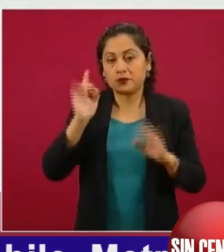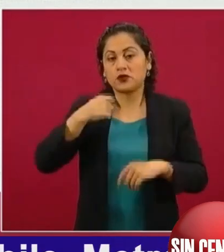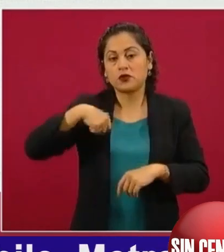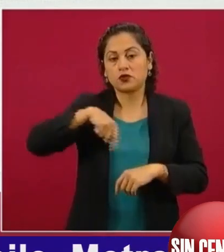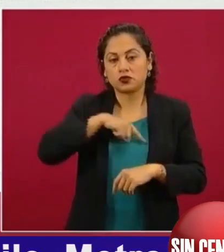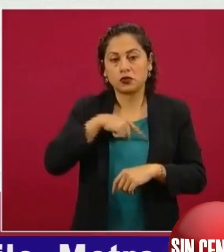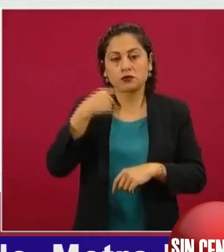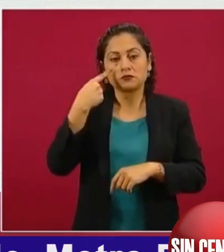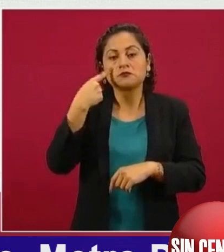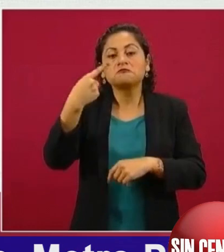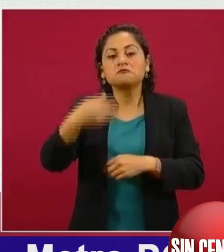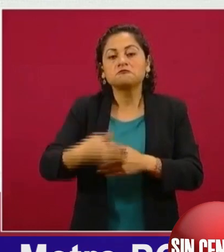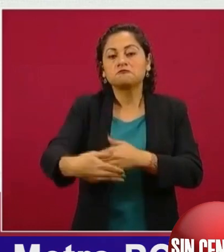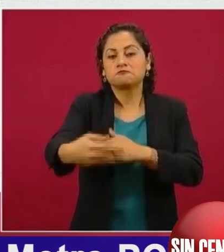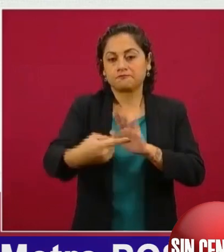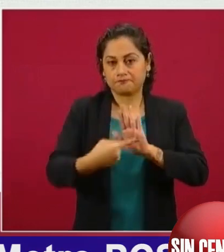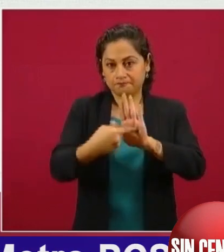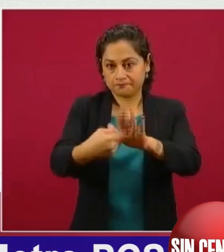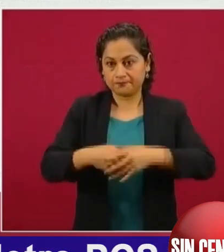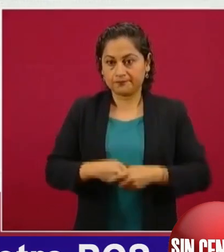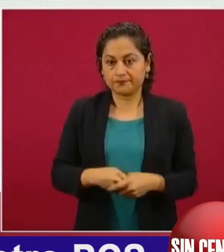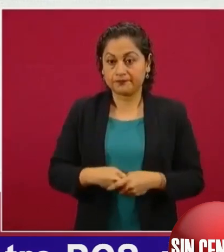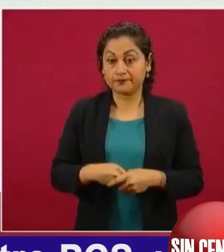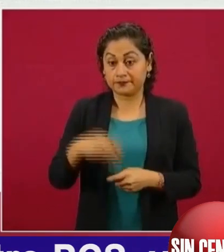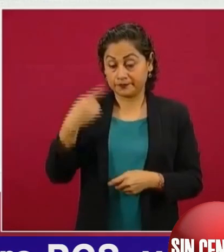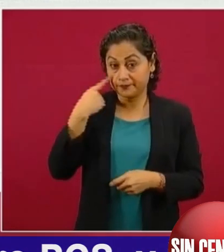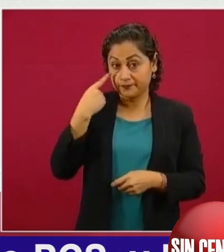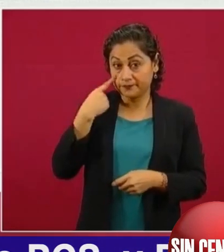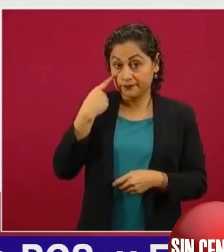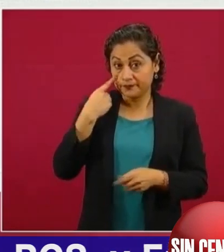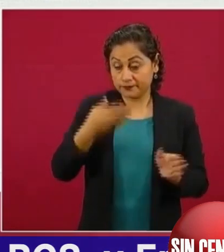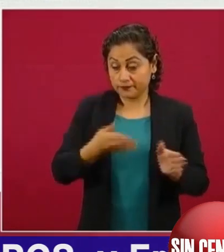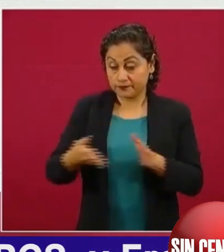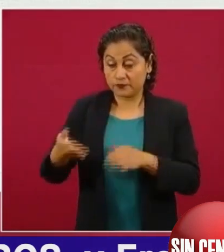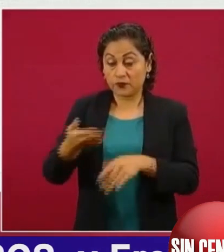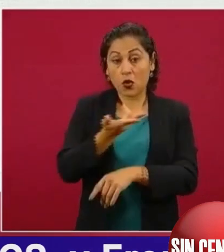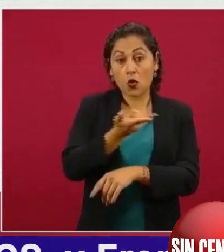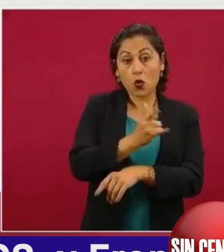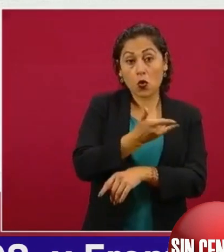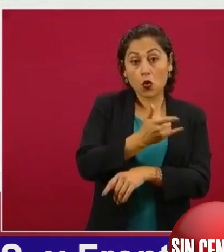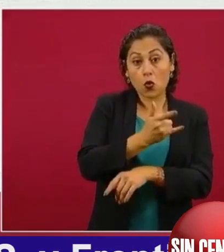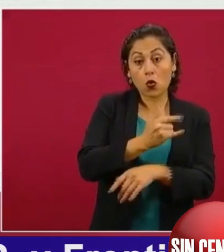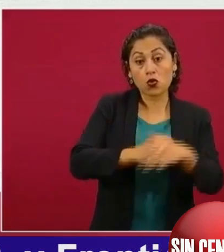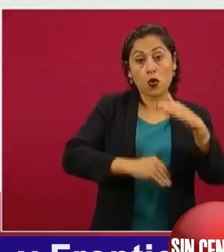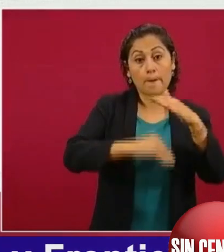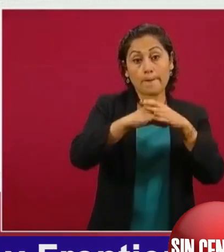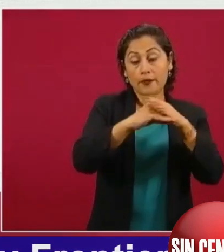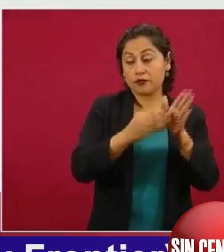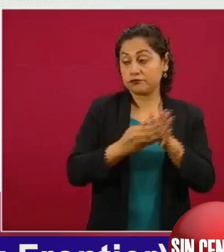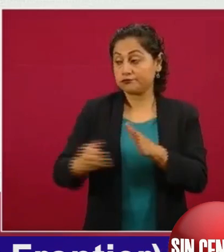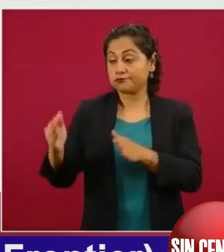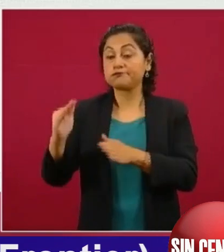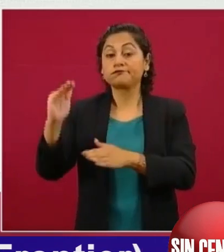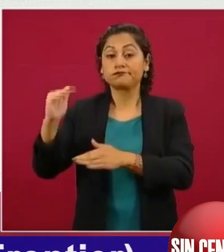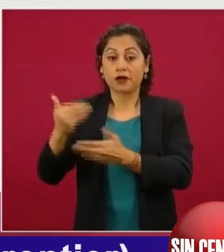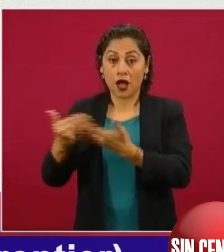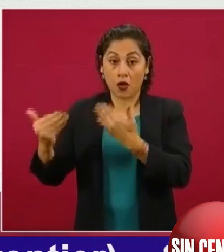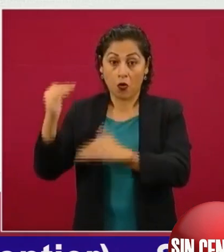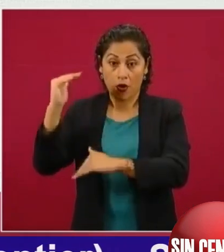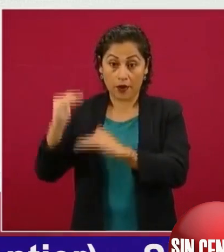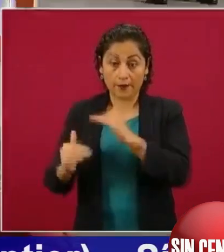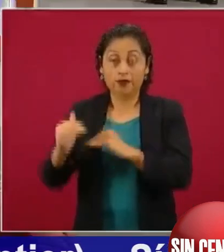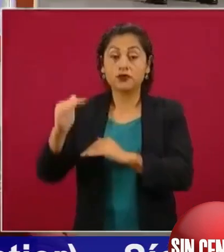viendo. Desde el máximo en la segunda semana de julio al punto mínimo hemos